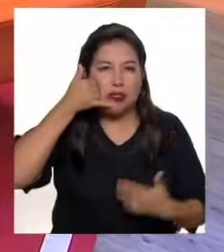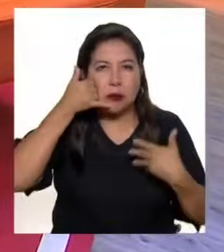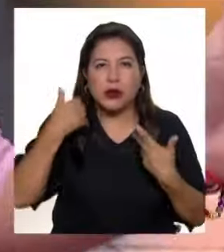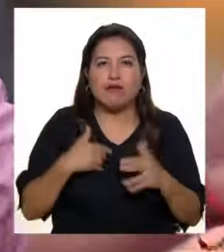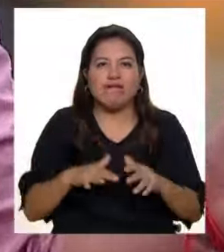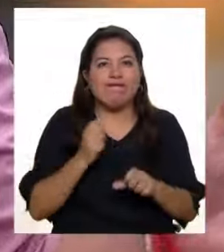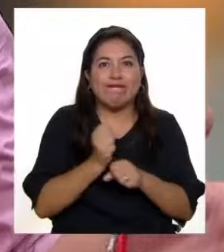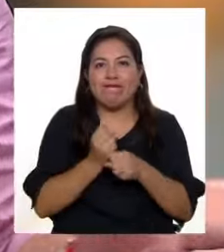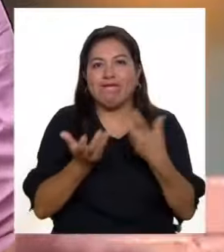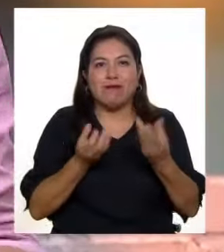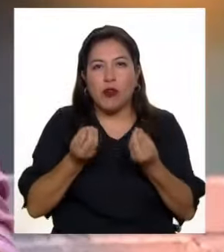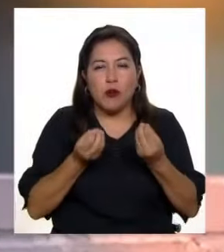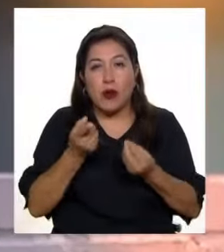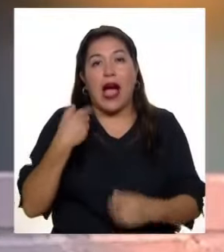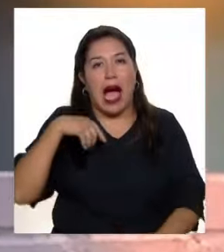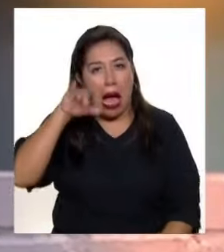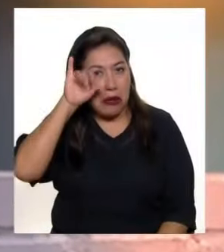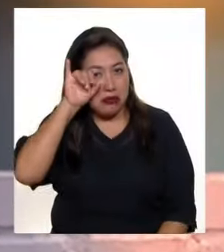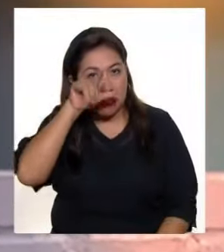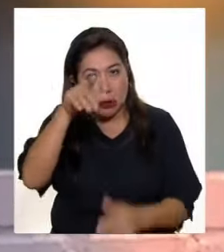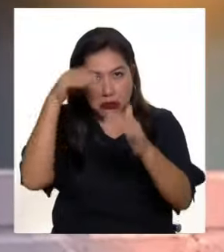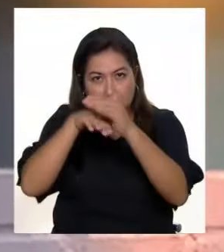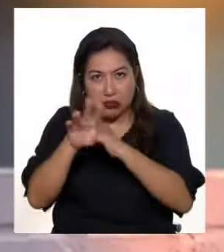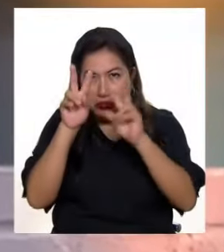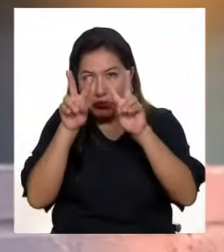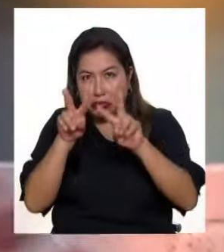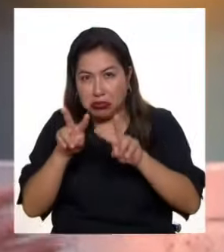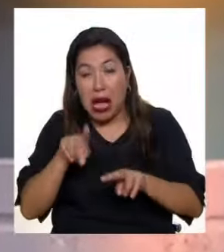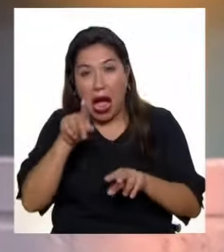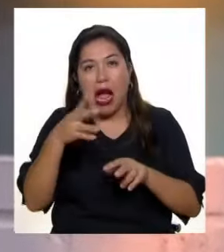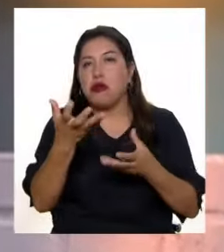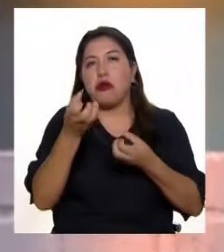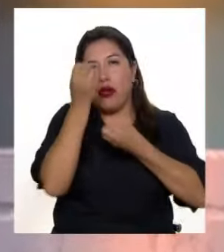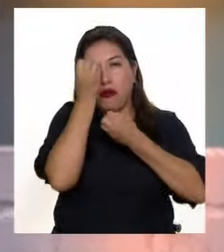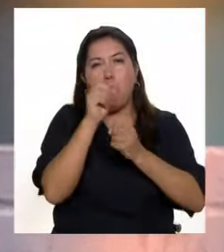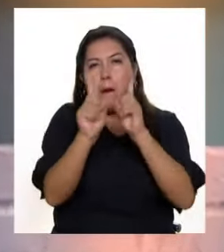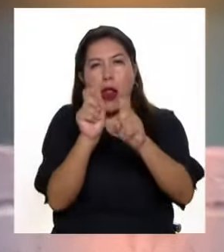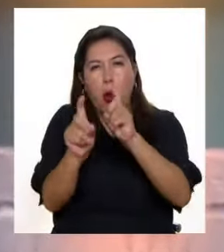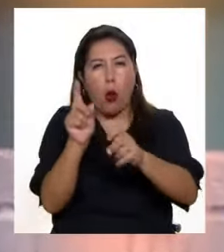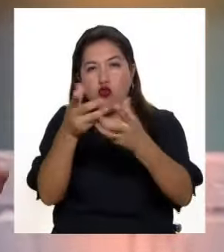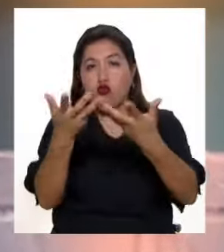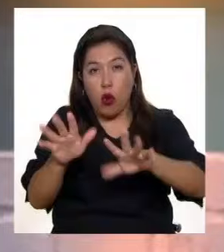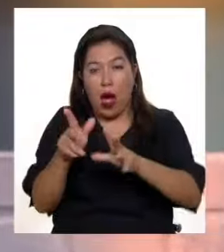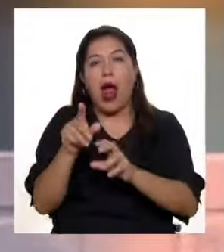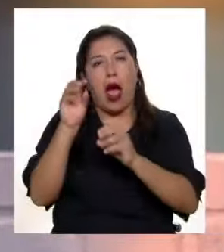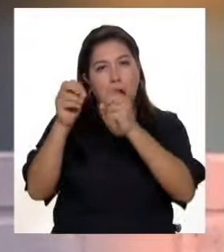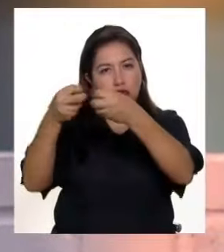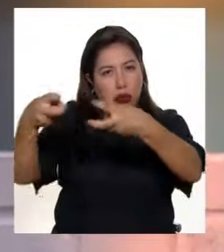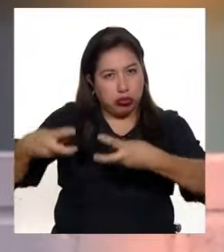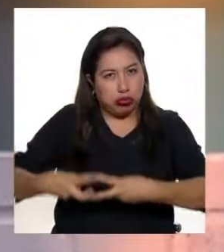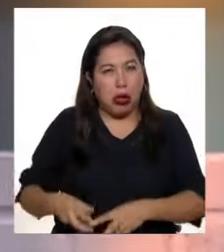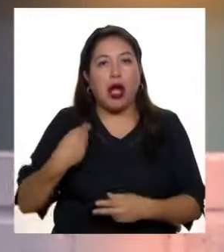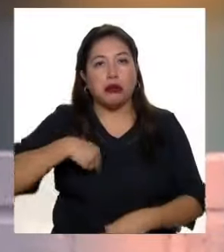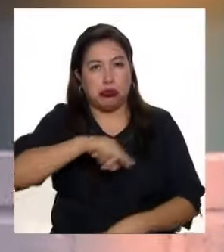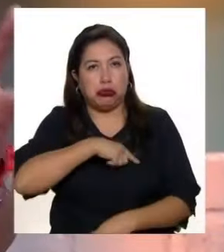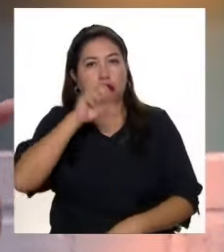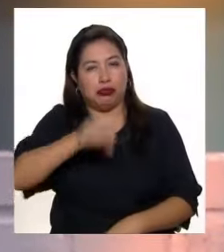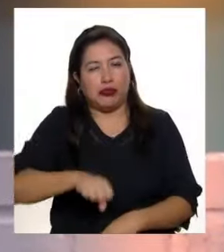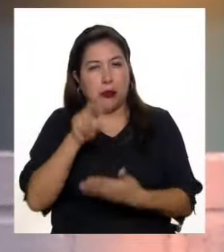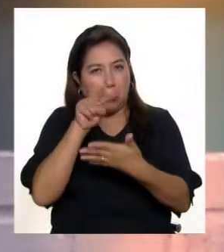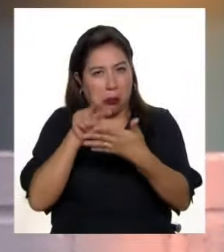a nuestras historias de Instagram y ahí puedes decir lo que tú quieras. Recuerda que aquí en el programa las vamos a leer y, sobre todo, te lo digo a